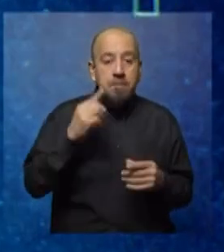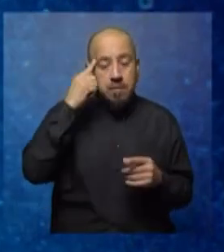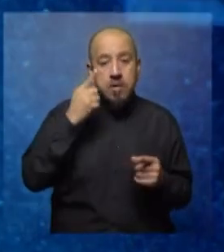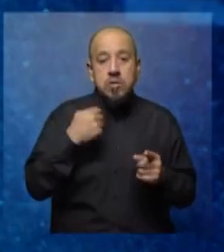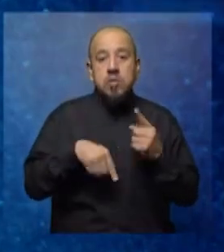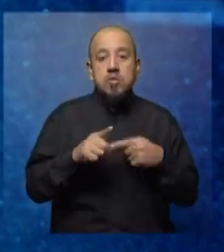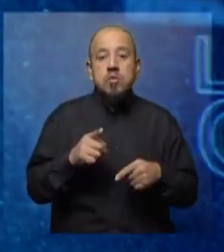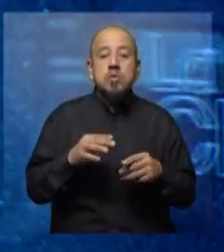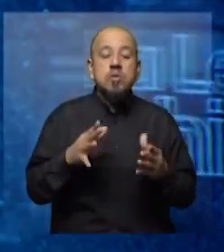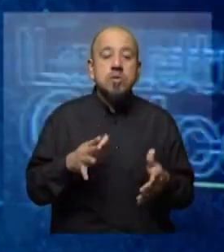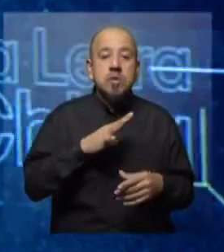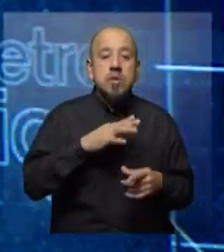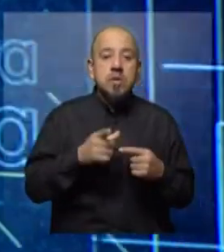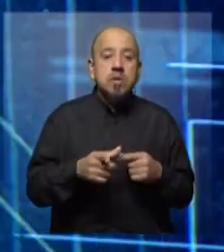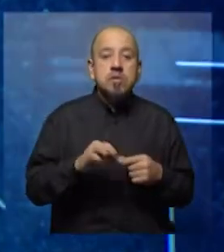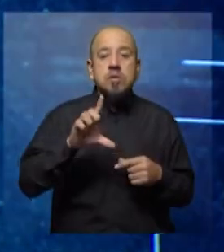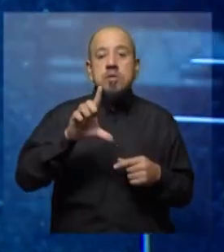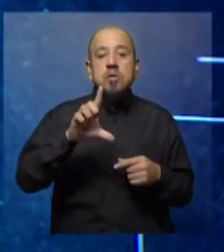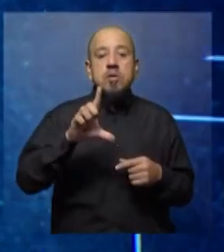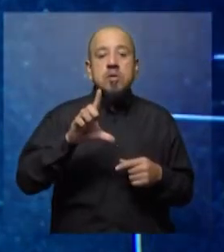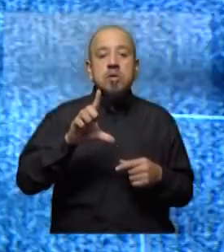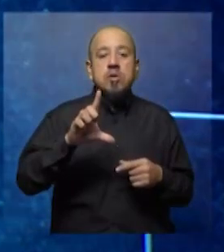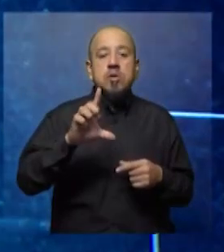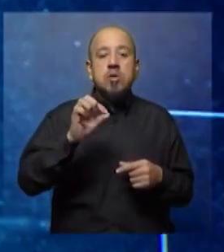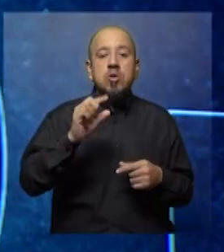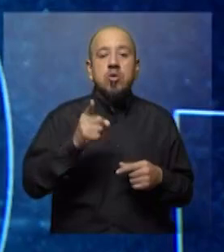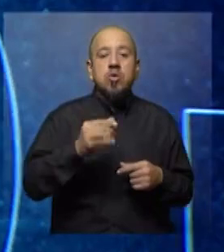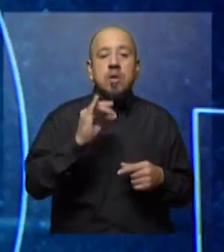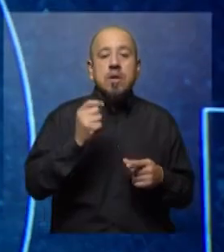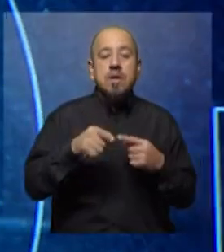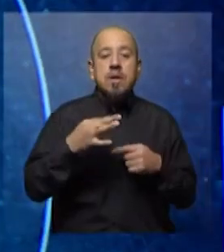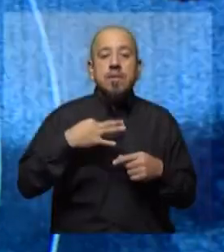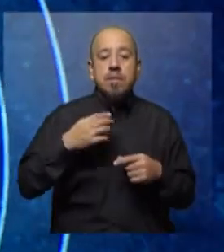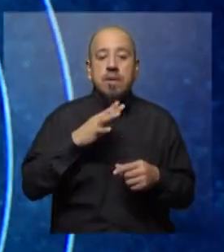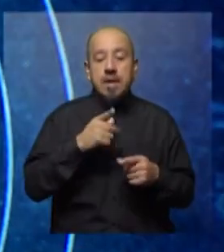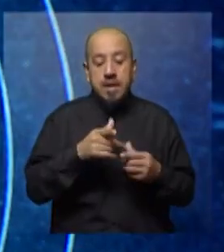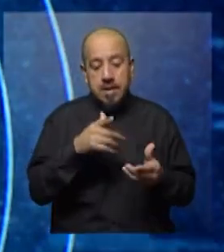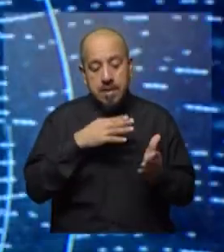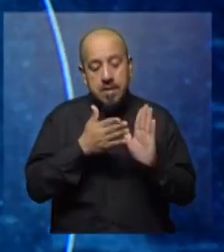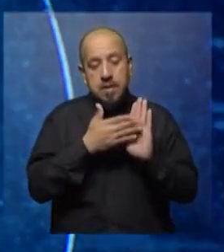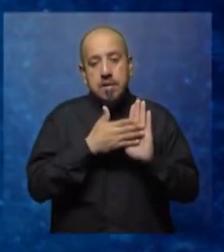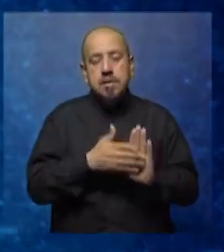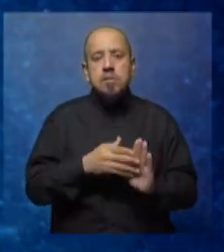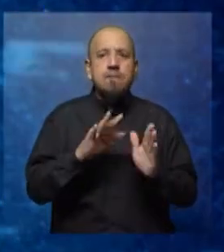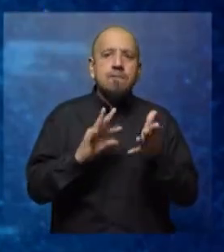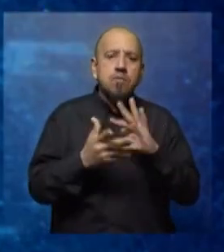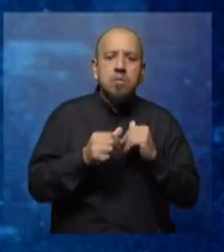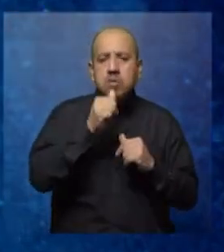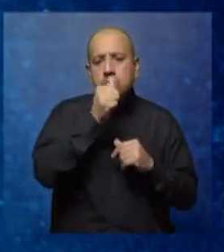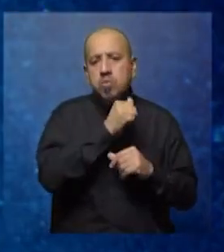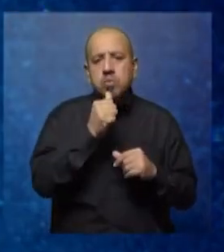es decir qué vamos a encontrar en lógica viva una serie de recursos de herramientas